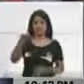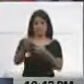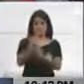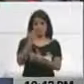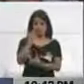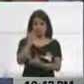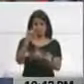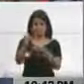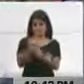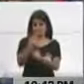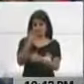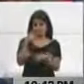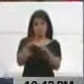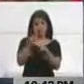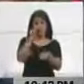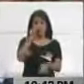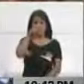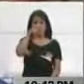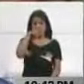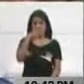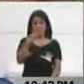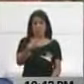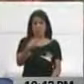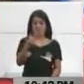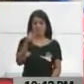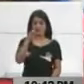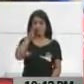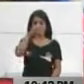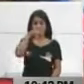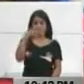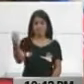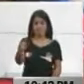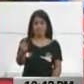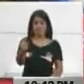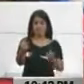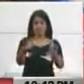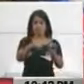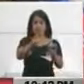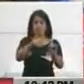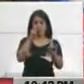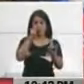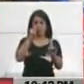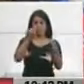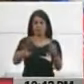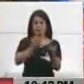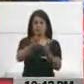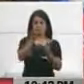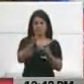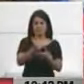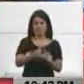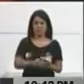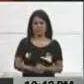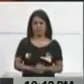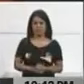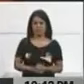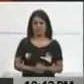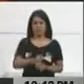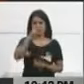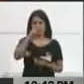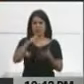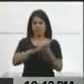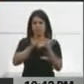Vean lo que decía Teodoro y vean lo que decía un hombre vertical, constante en su vida. Año 82